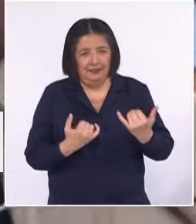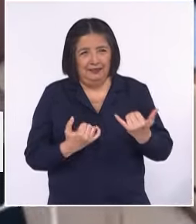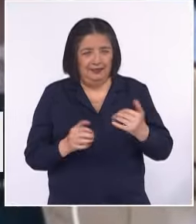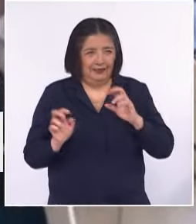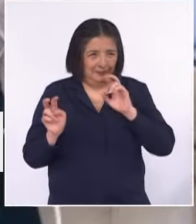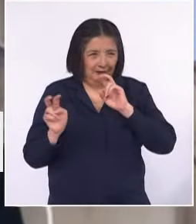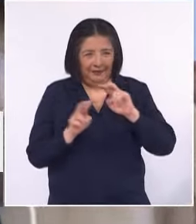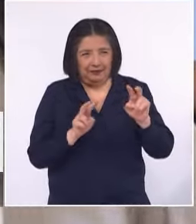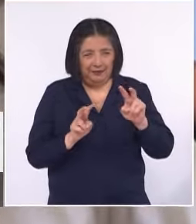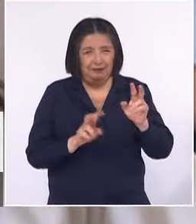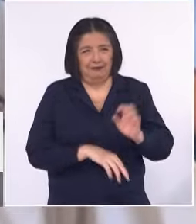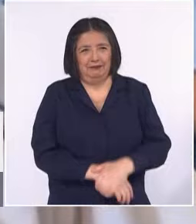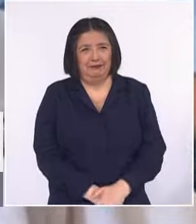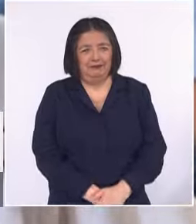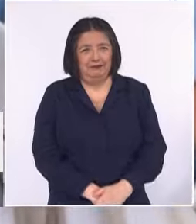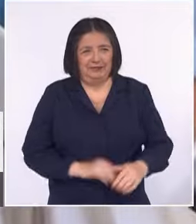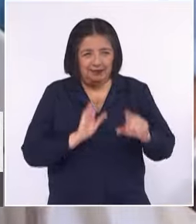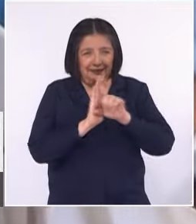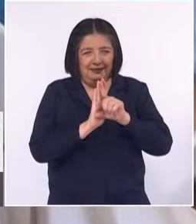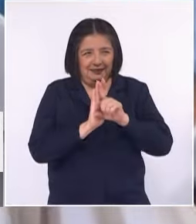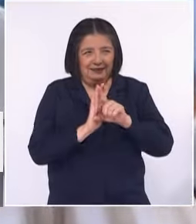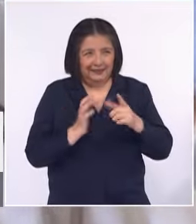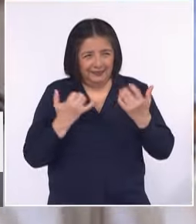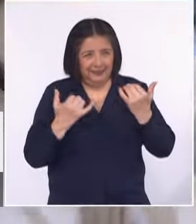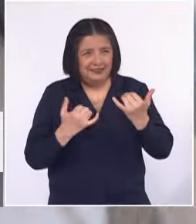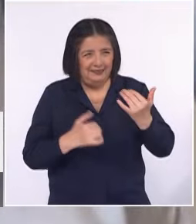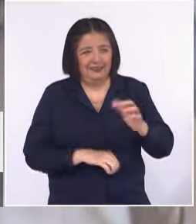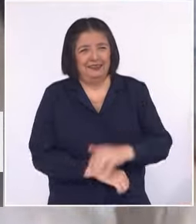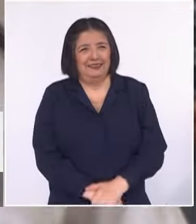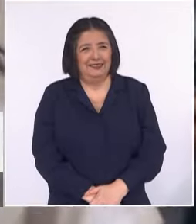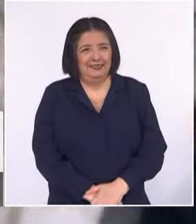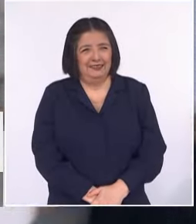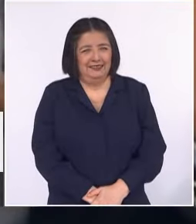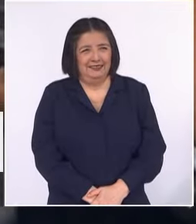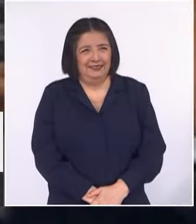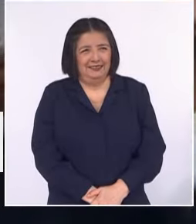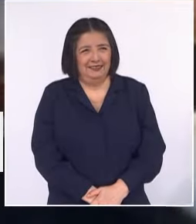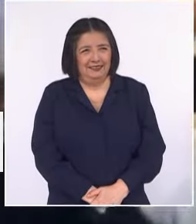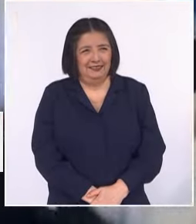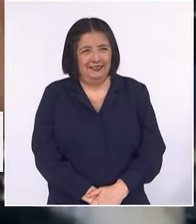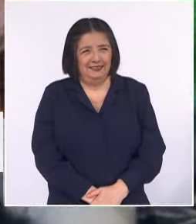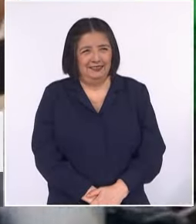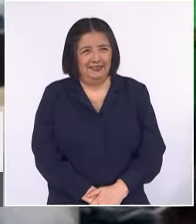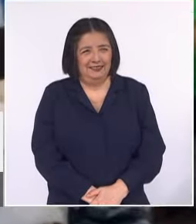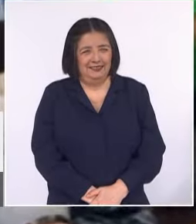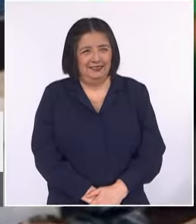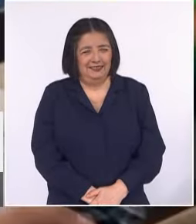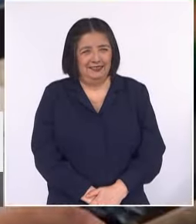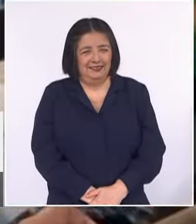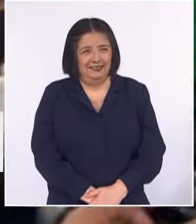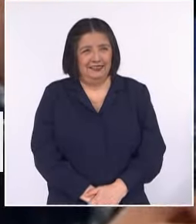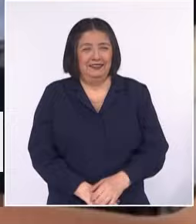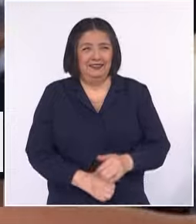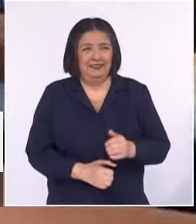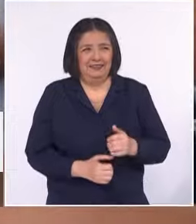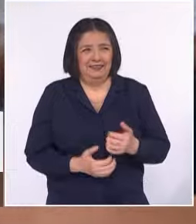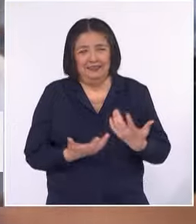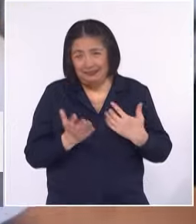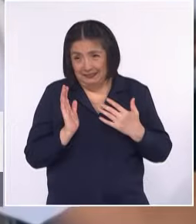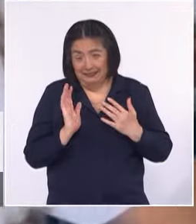vez allá en la Tina, ahora participé. Bien, yo me gusta ir a